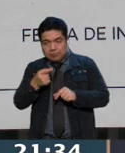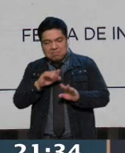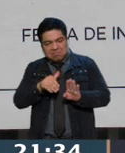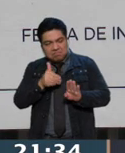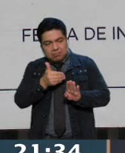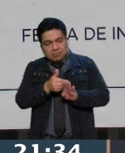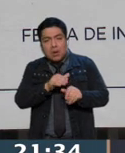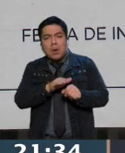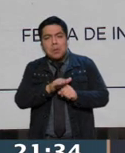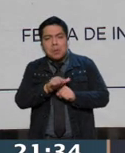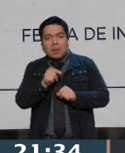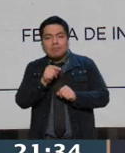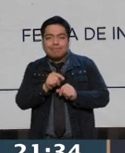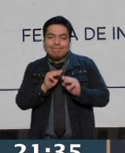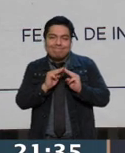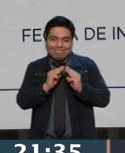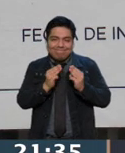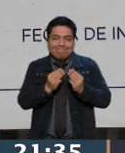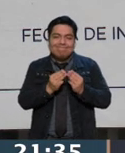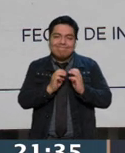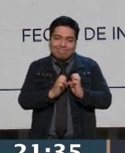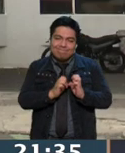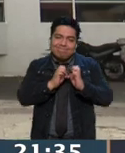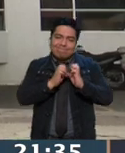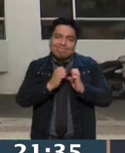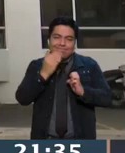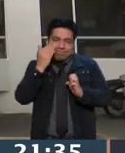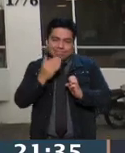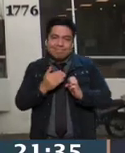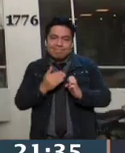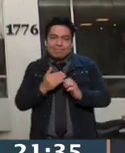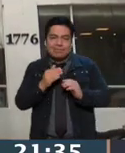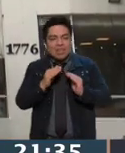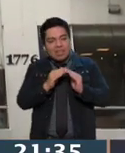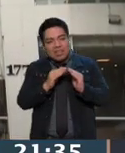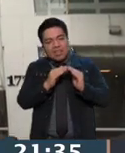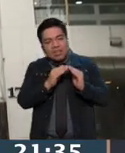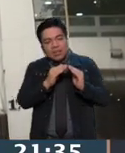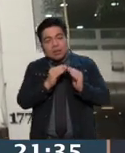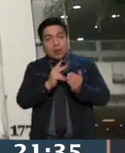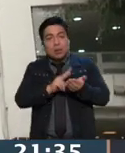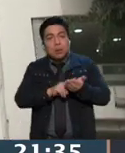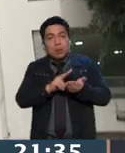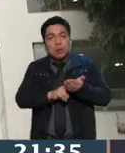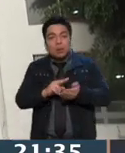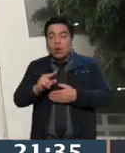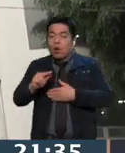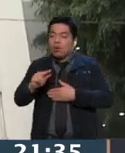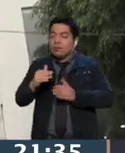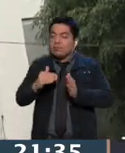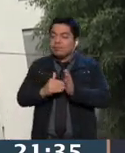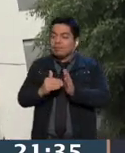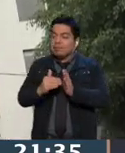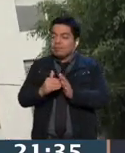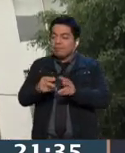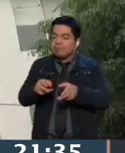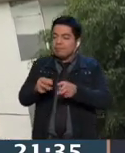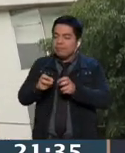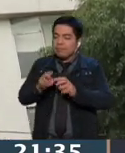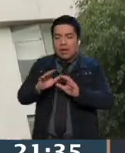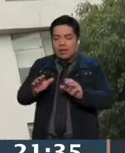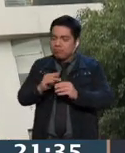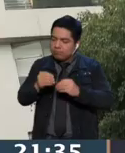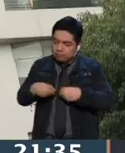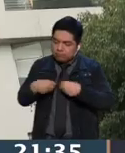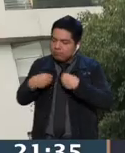contra del cártel inmobiliario, resaltando en la incautación de inmuebles con valor superior a los 80 millones de pesos, los cuales ahora